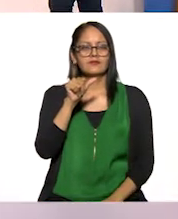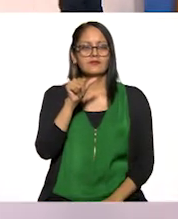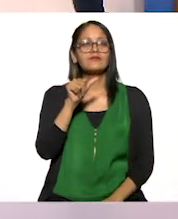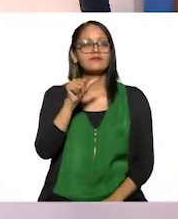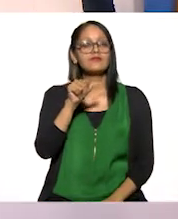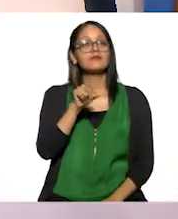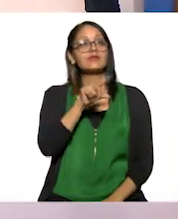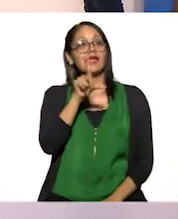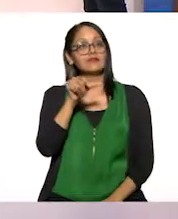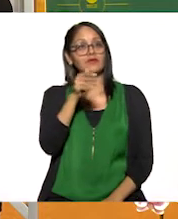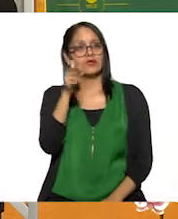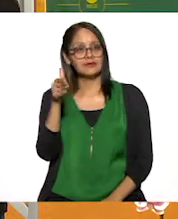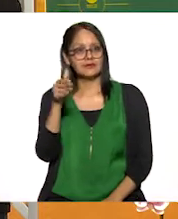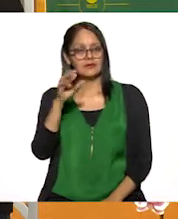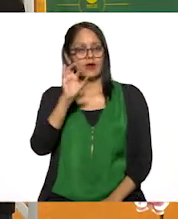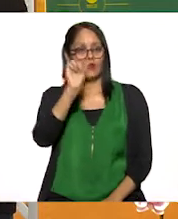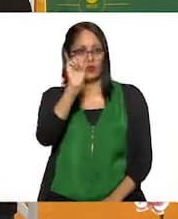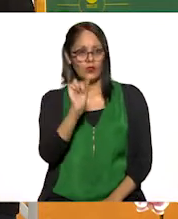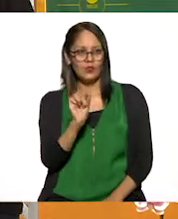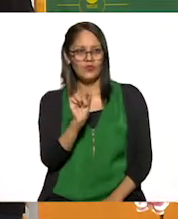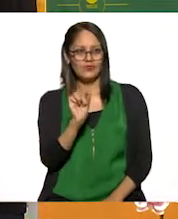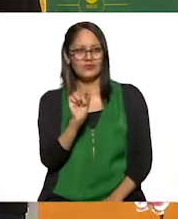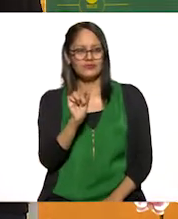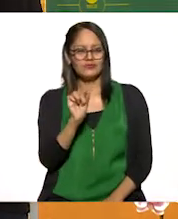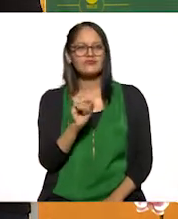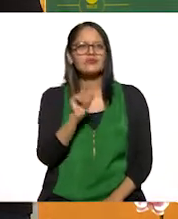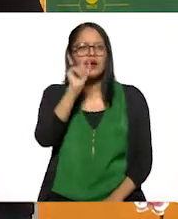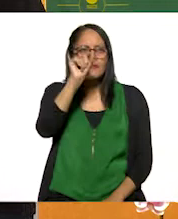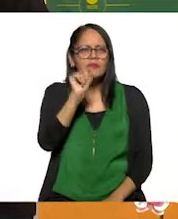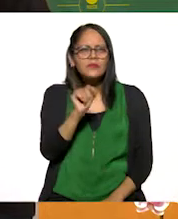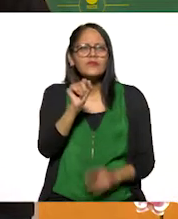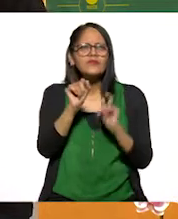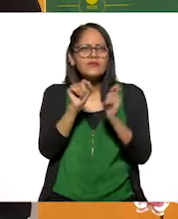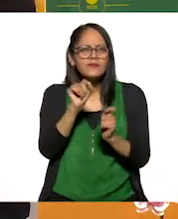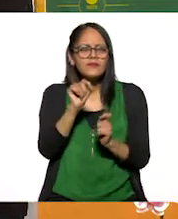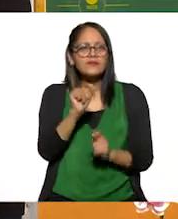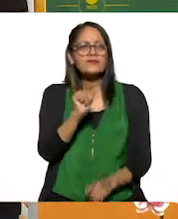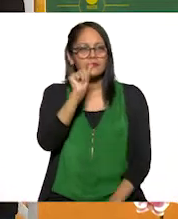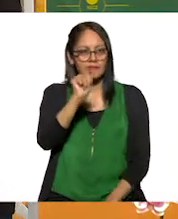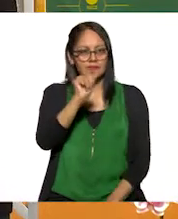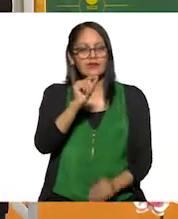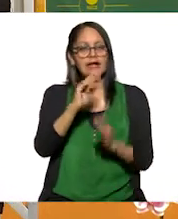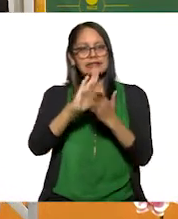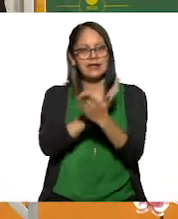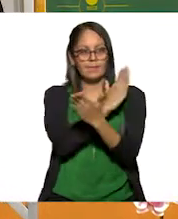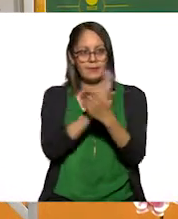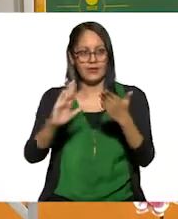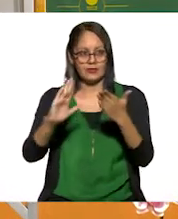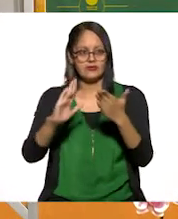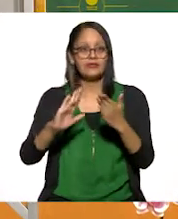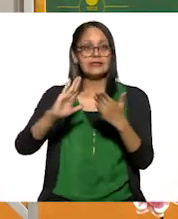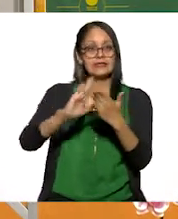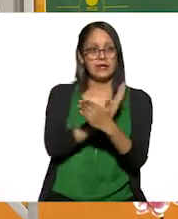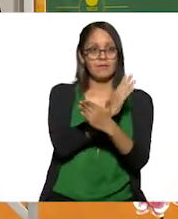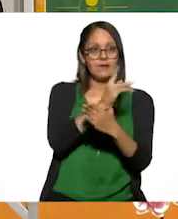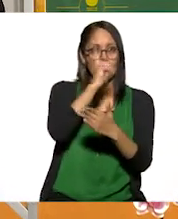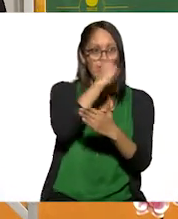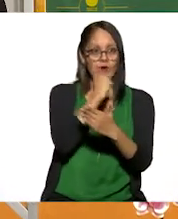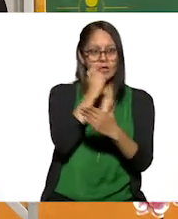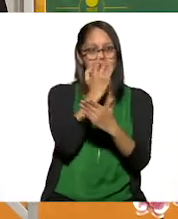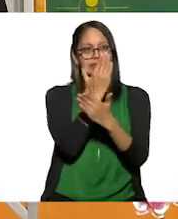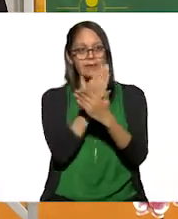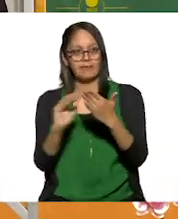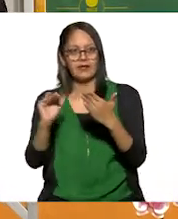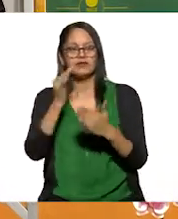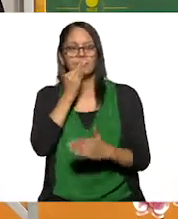Posterior a las horas vienen dos puntitos. ¿Qué significan esos dos puntos? Significa que es la separación de horas a minutos. En este